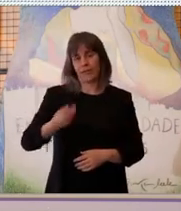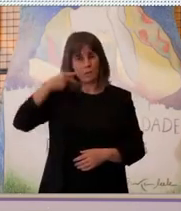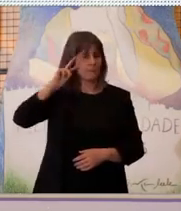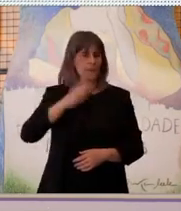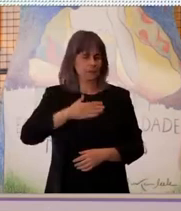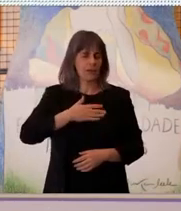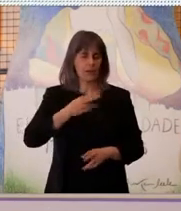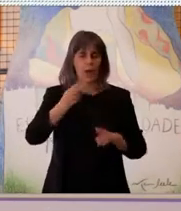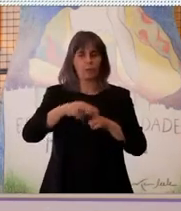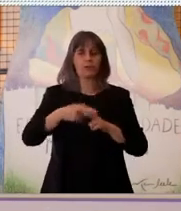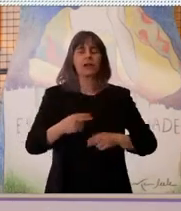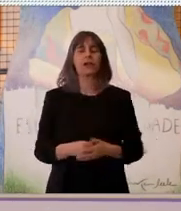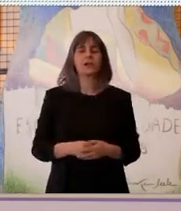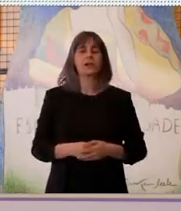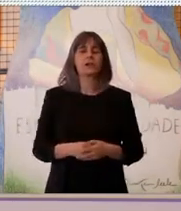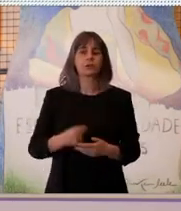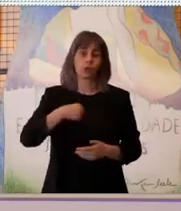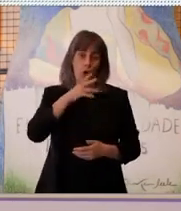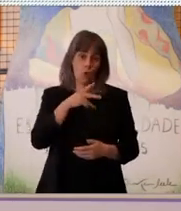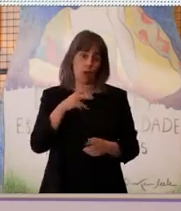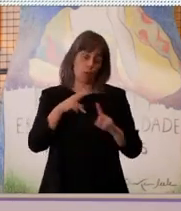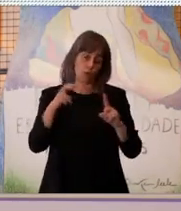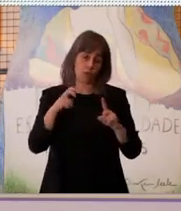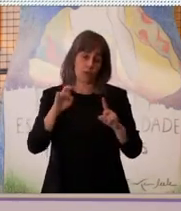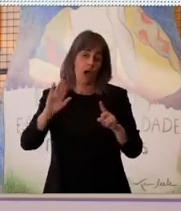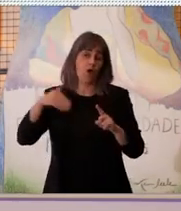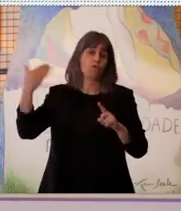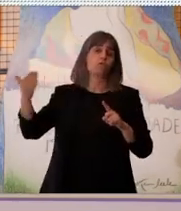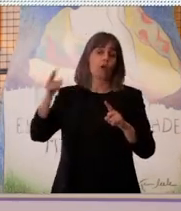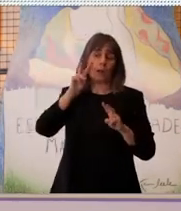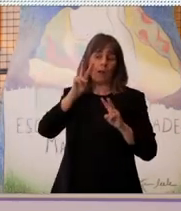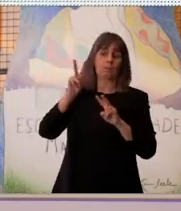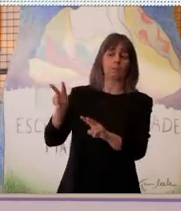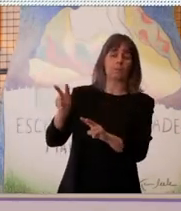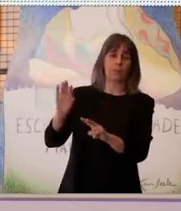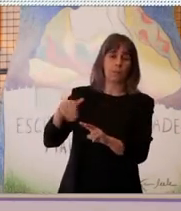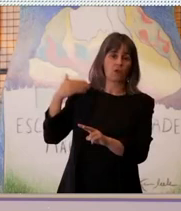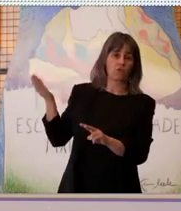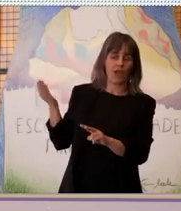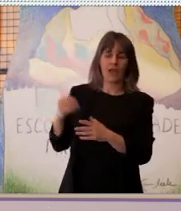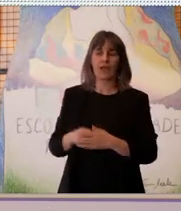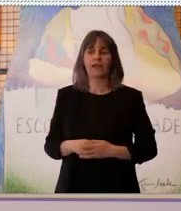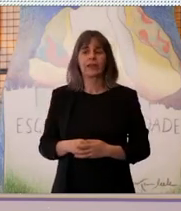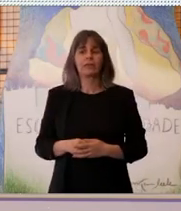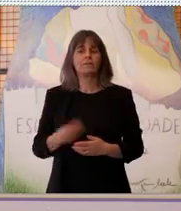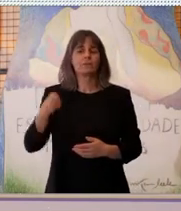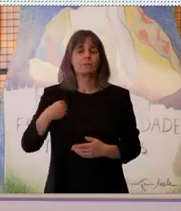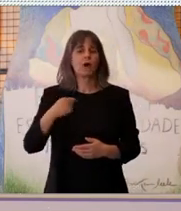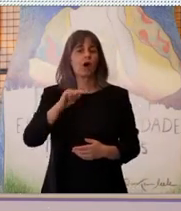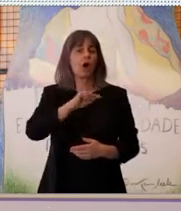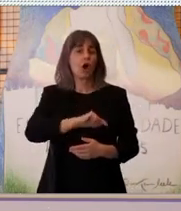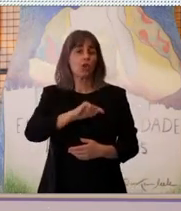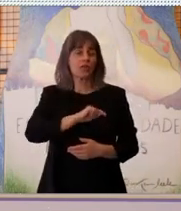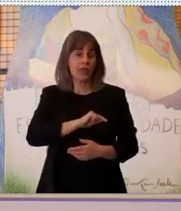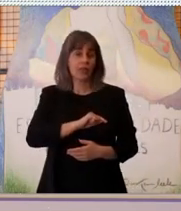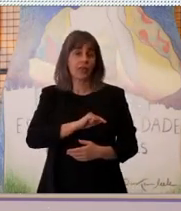política y lo puedo decir ahora estando un poco más fuera no porque es bueno la conciencia salgo de la